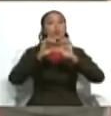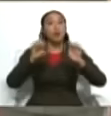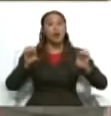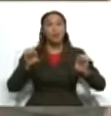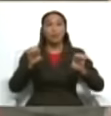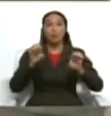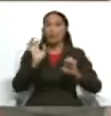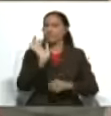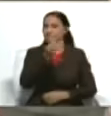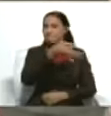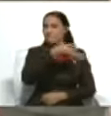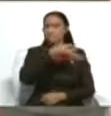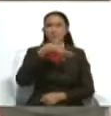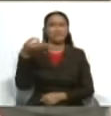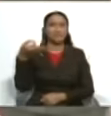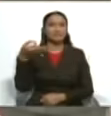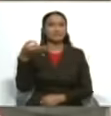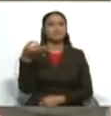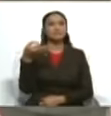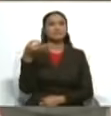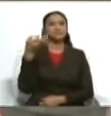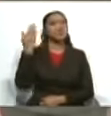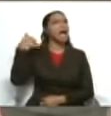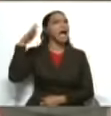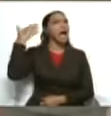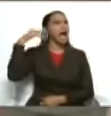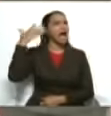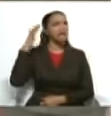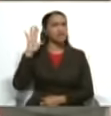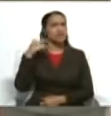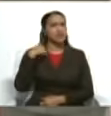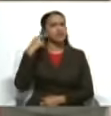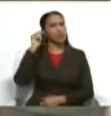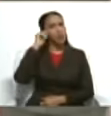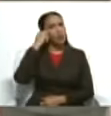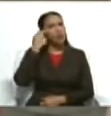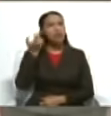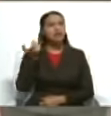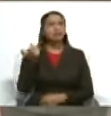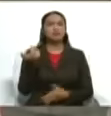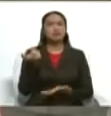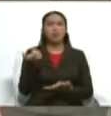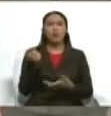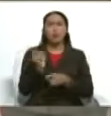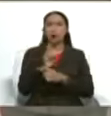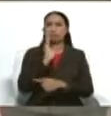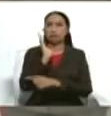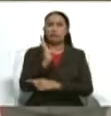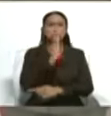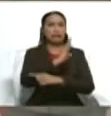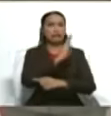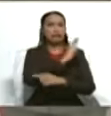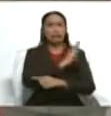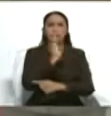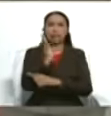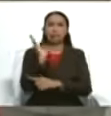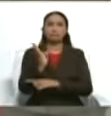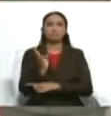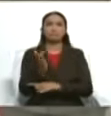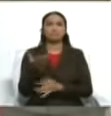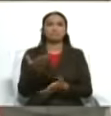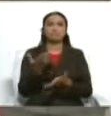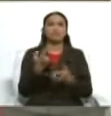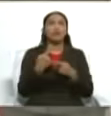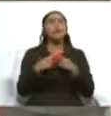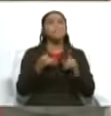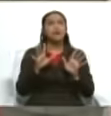Antes no, antes era una guillotina pues para todos. Pero decía pues que también esta